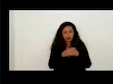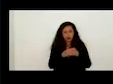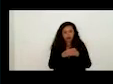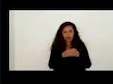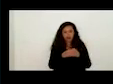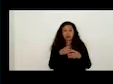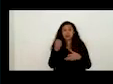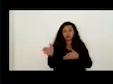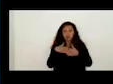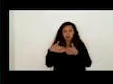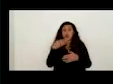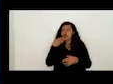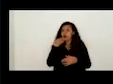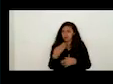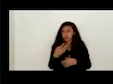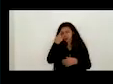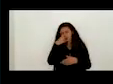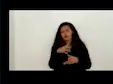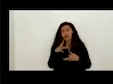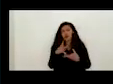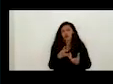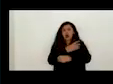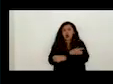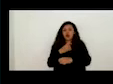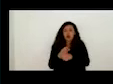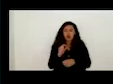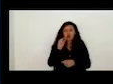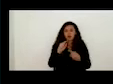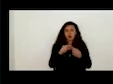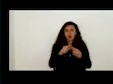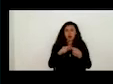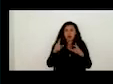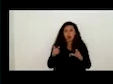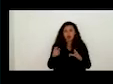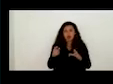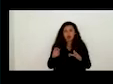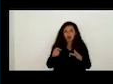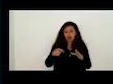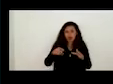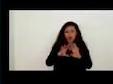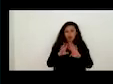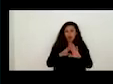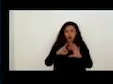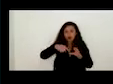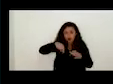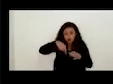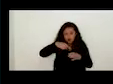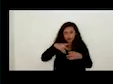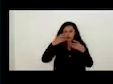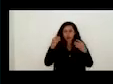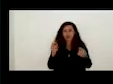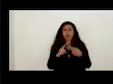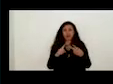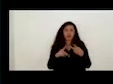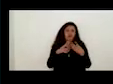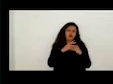adecuado, acompañado, por ejemplo, de un poco de pasta, tal vez algo de la fruta que se tenga de temporada en el momento y